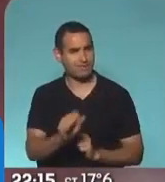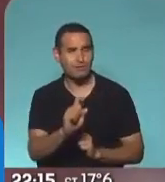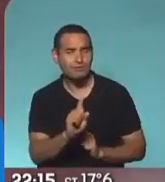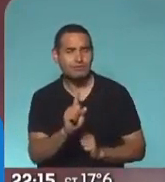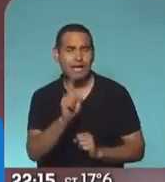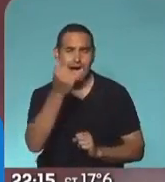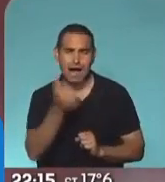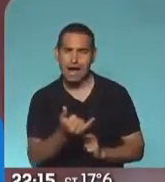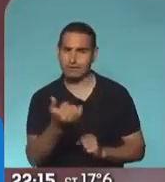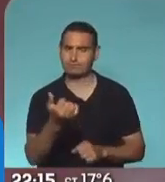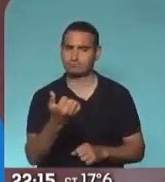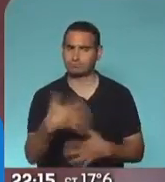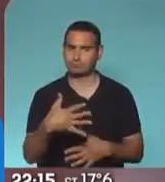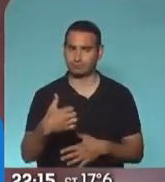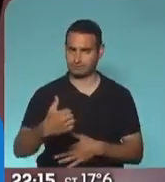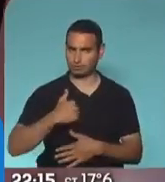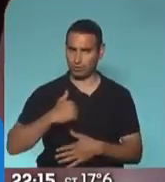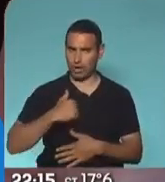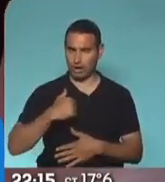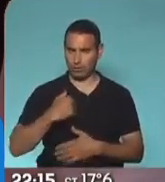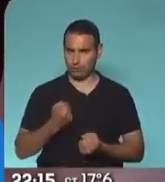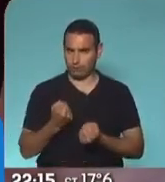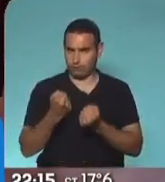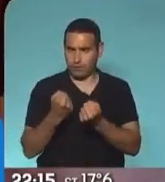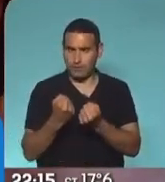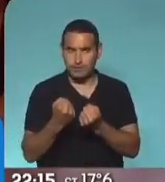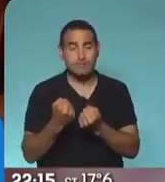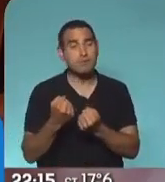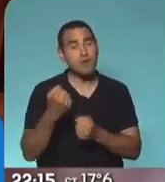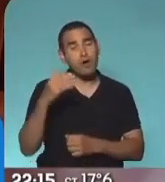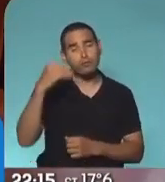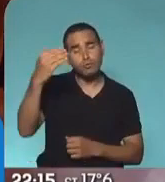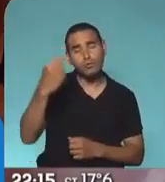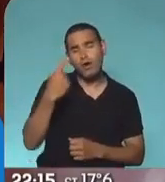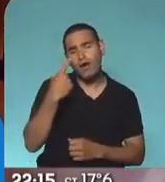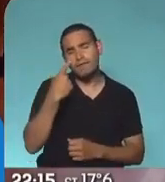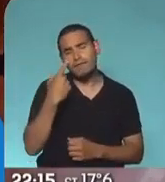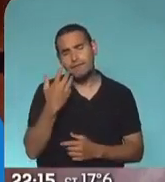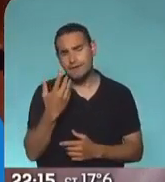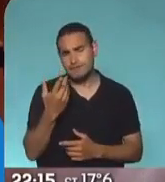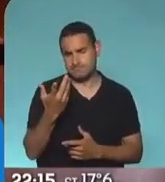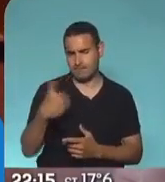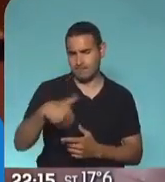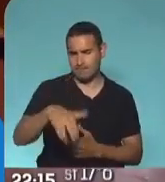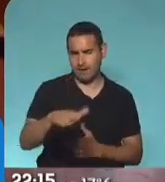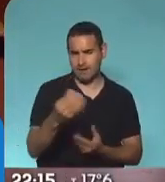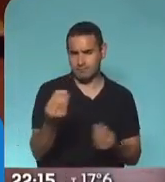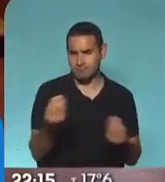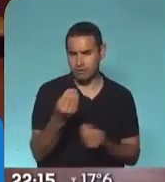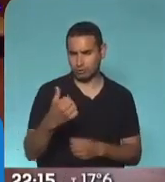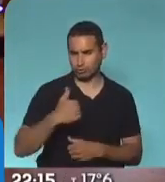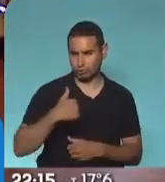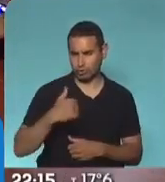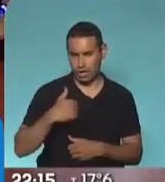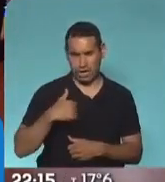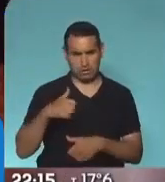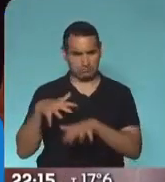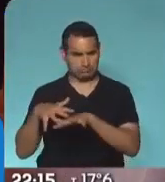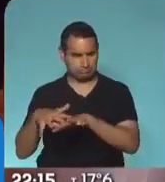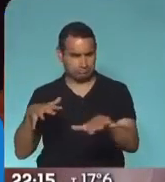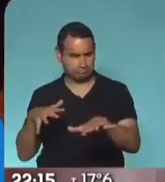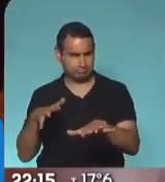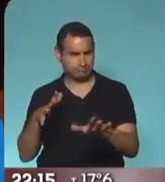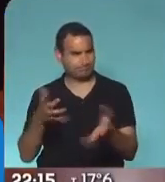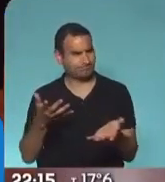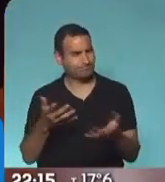una presencia muy fuerte del sector militar. Con lo cual a futuro habría que ver a dónde deriva esta suerte de militarización fuerte dentro de la